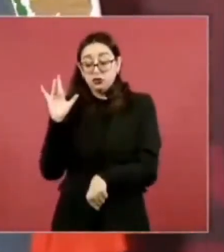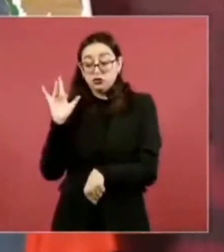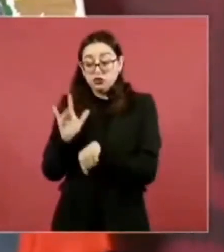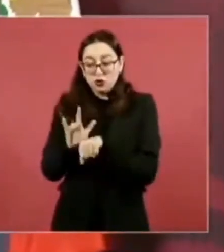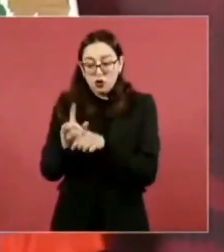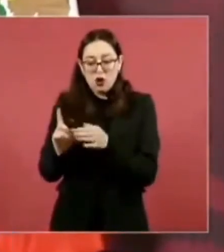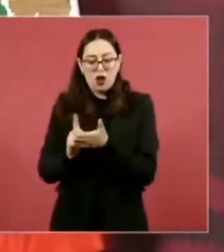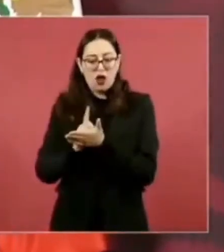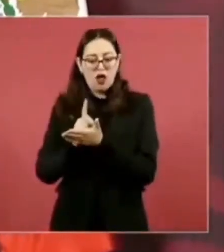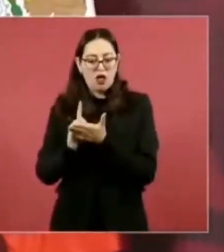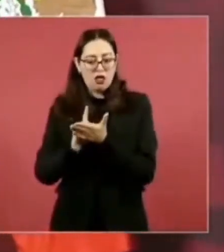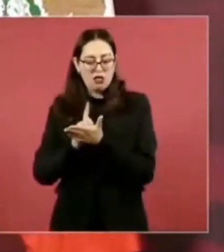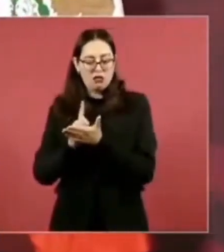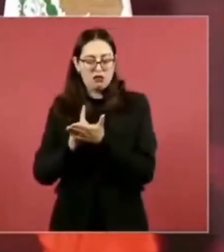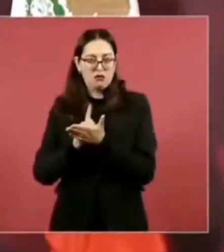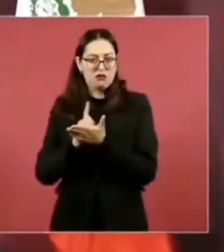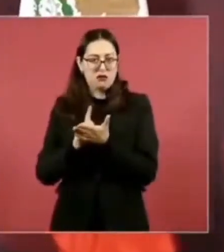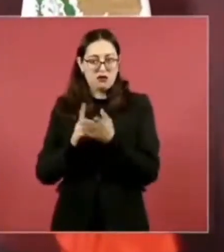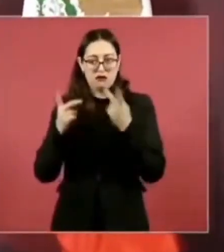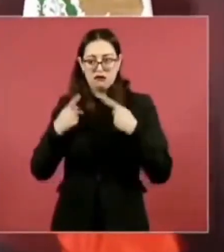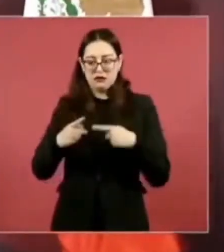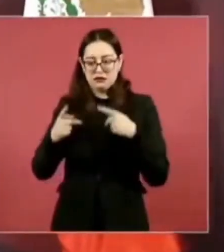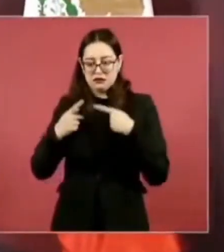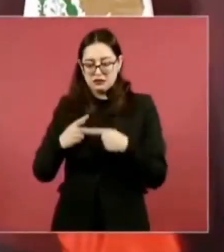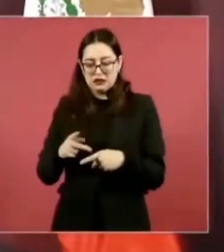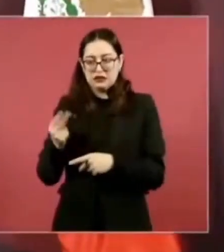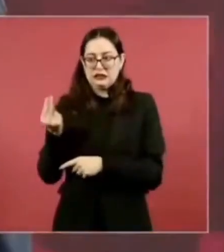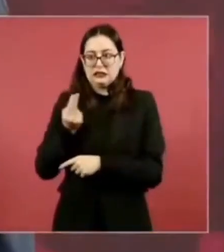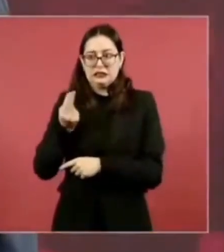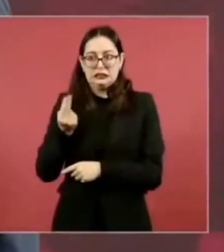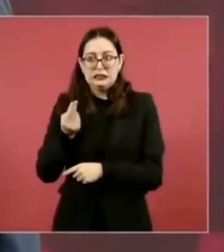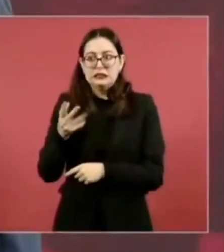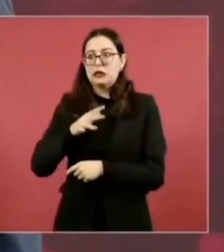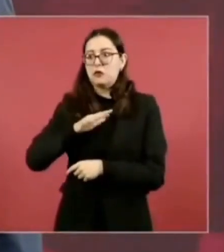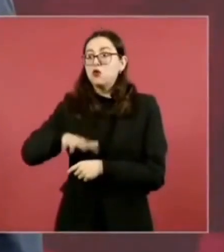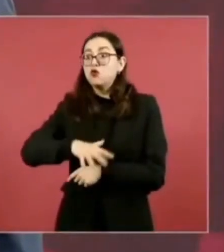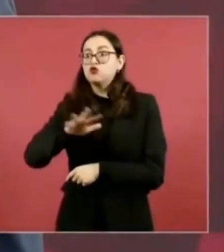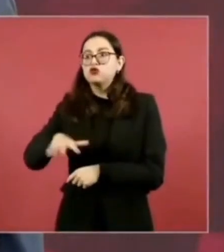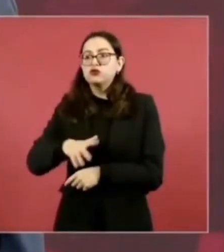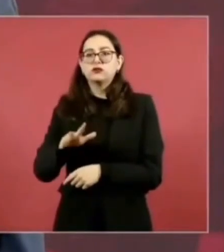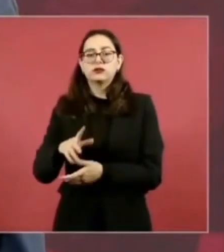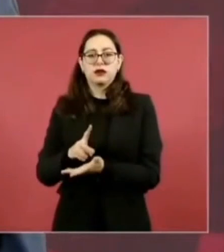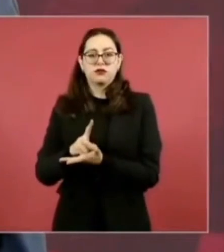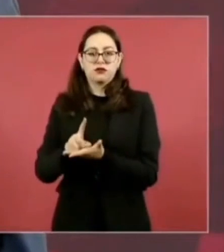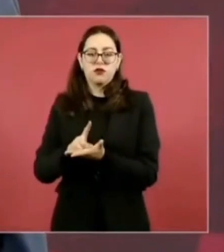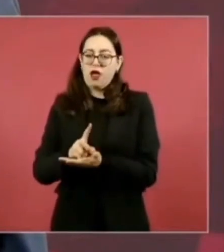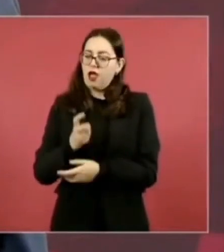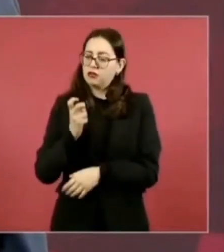otra cosa es que se consuma la droga.